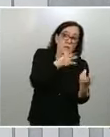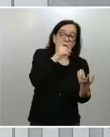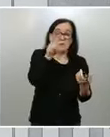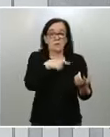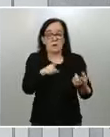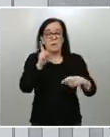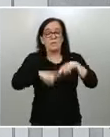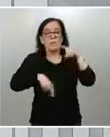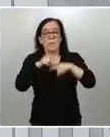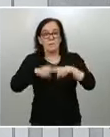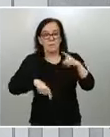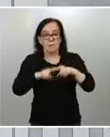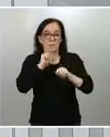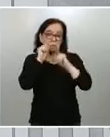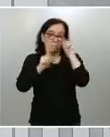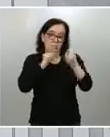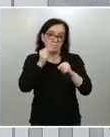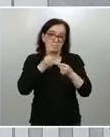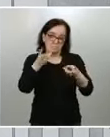epidemiológicos